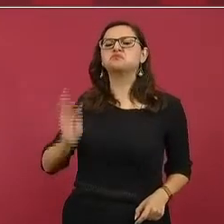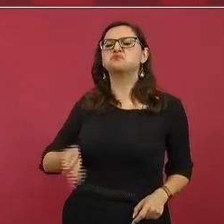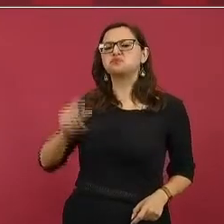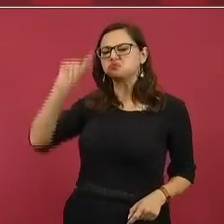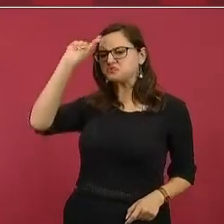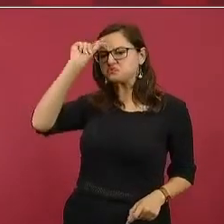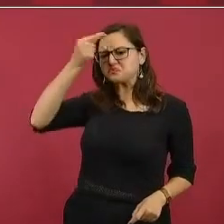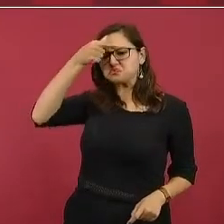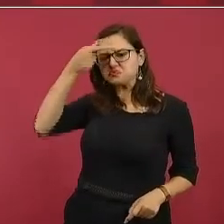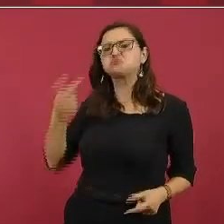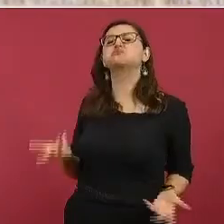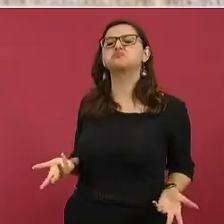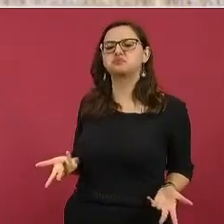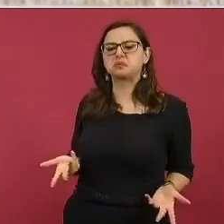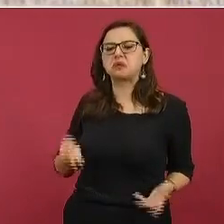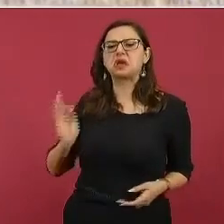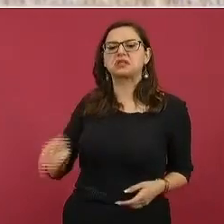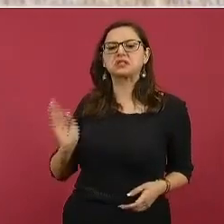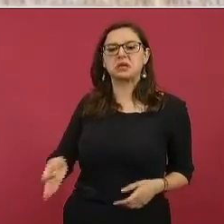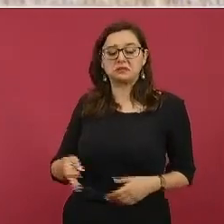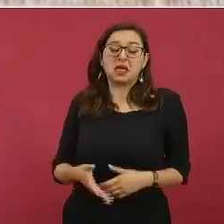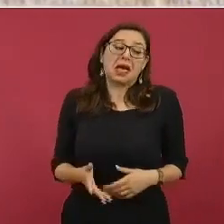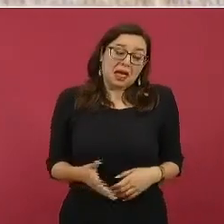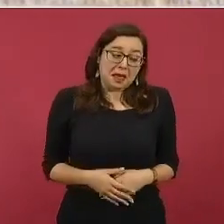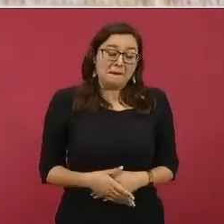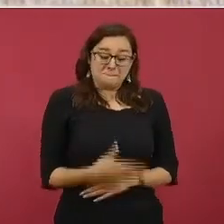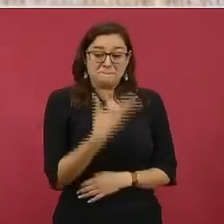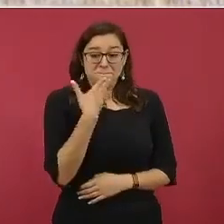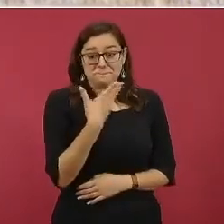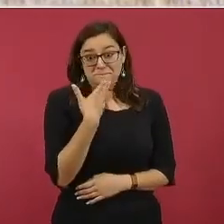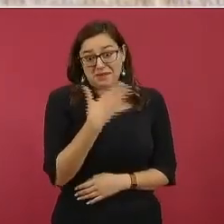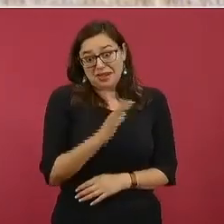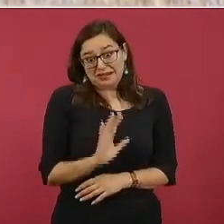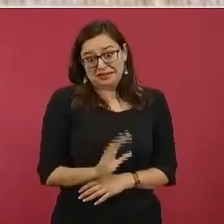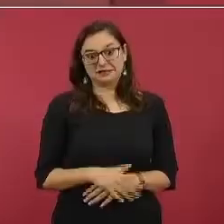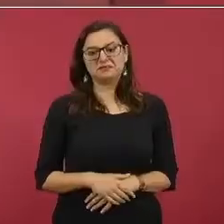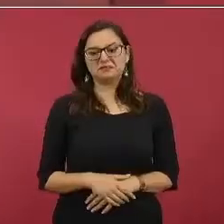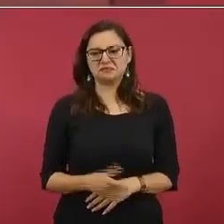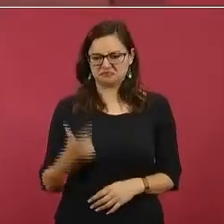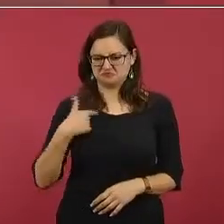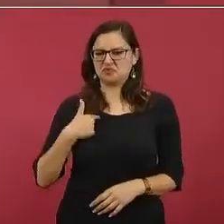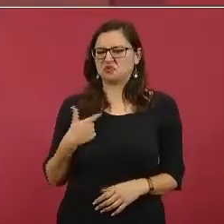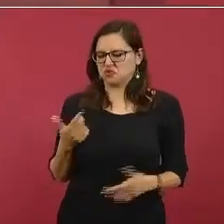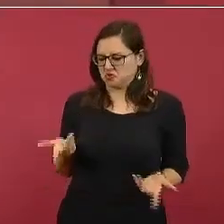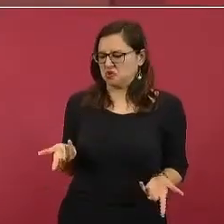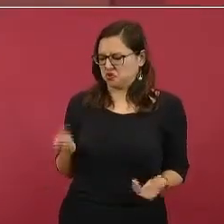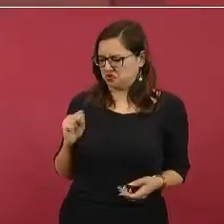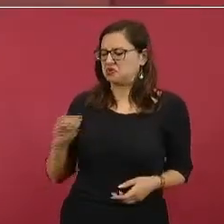como decían antes los líderes charros, soy charro y qué,